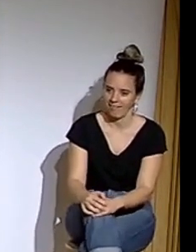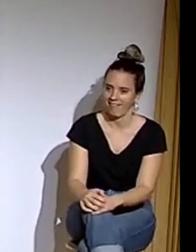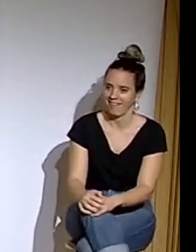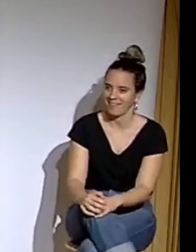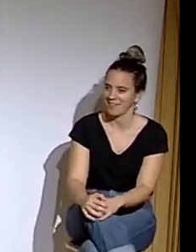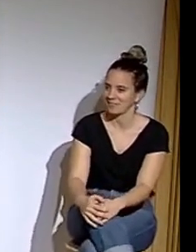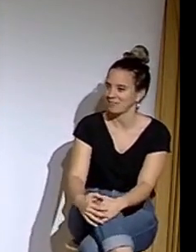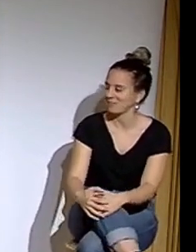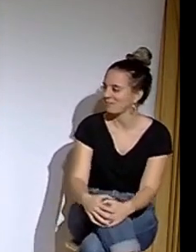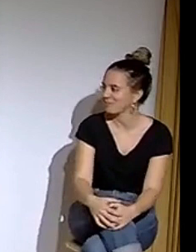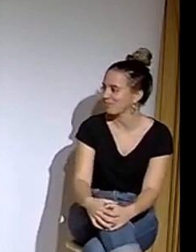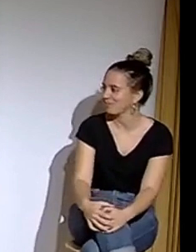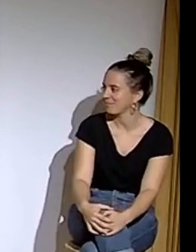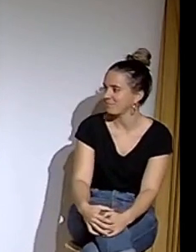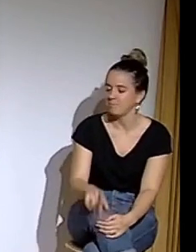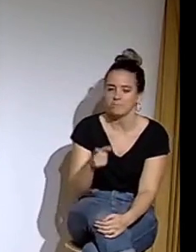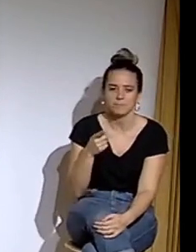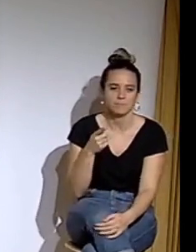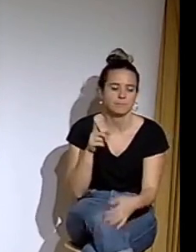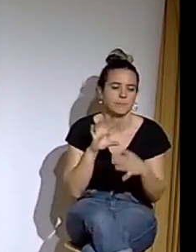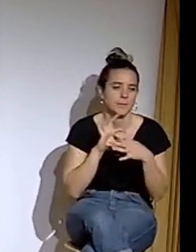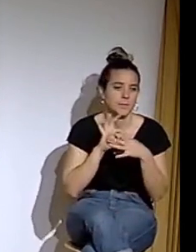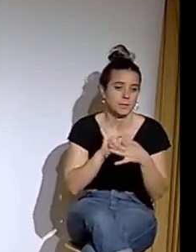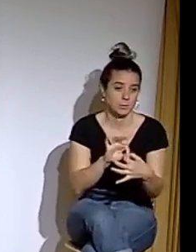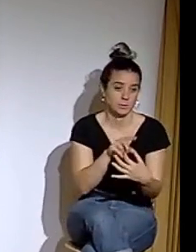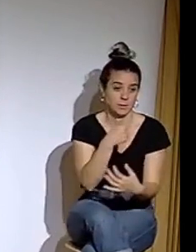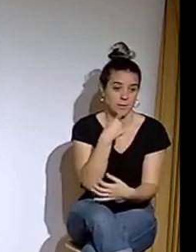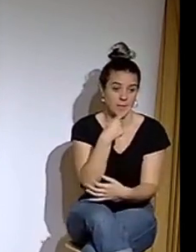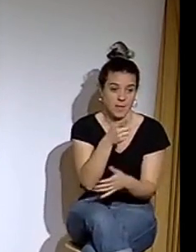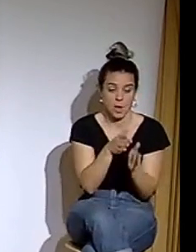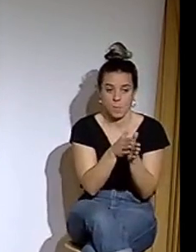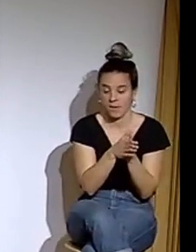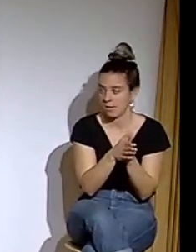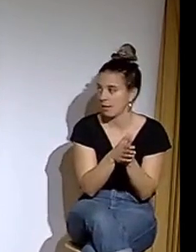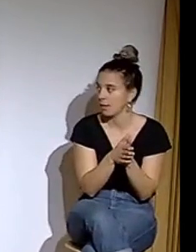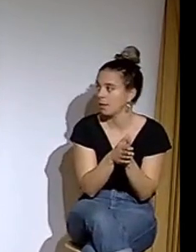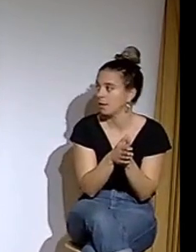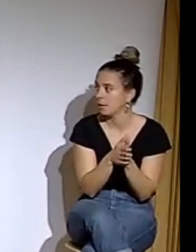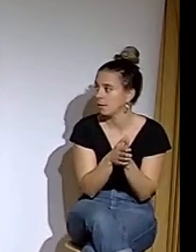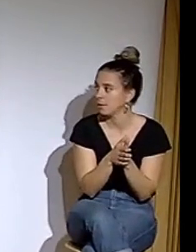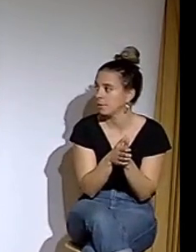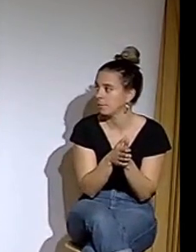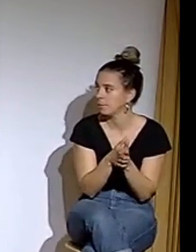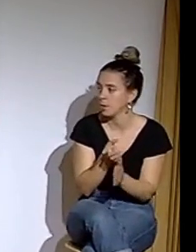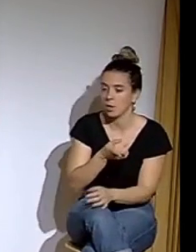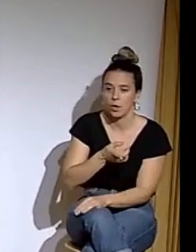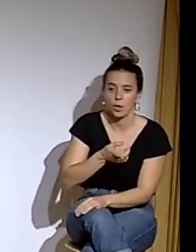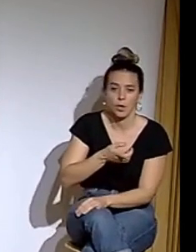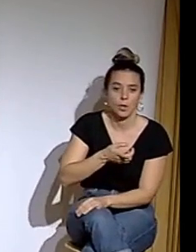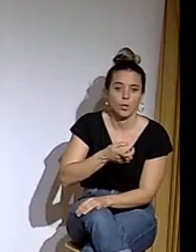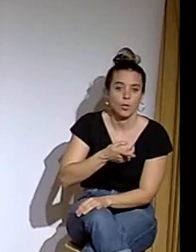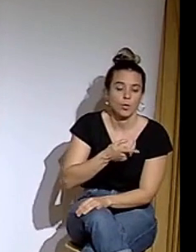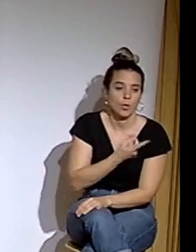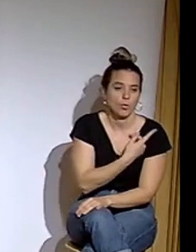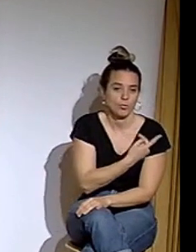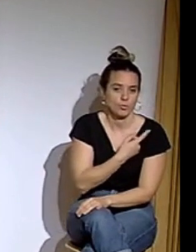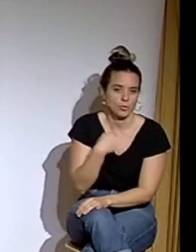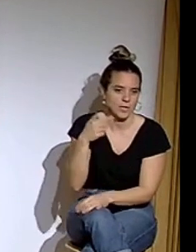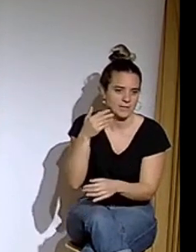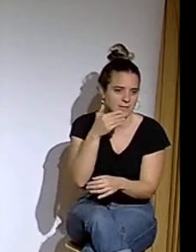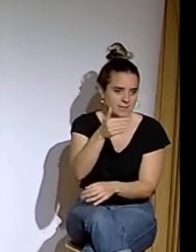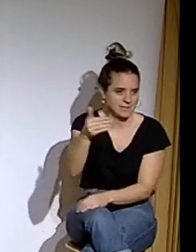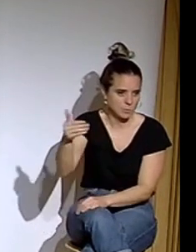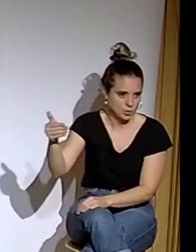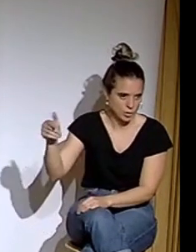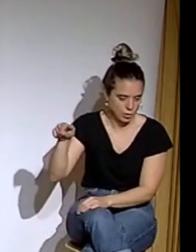yo uniendo un poco con lo que hice la compañera y con tu pregunta nosotras por ejemplo esta exposición la hemos hecho instalación la